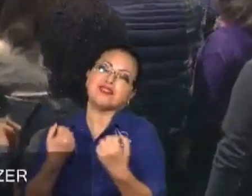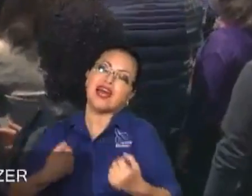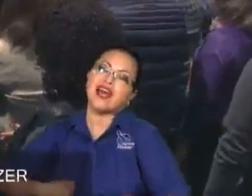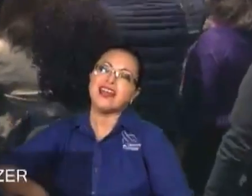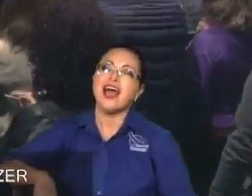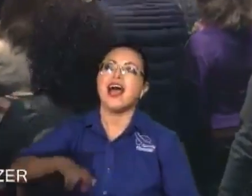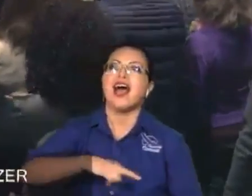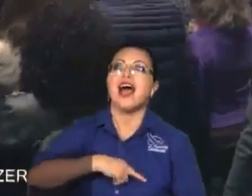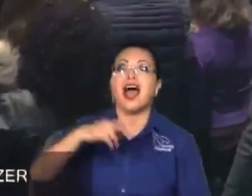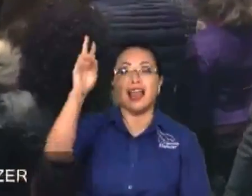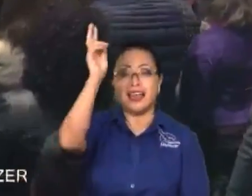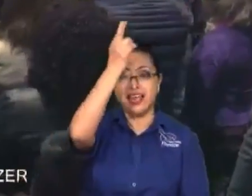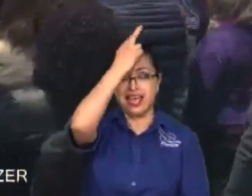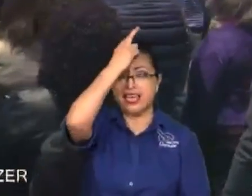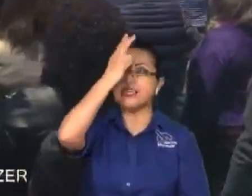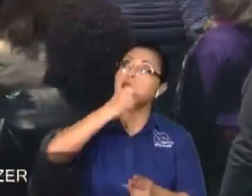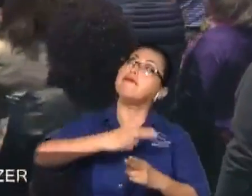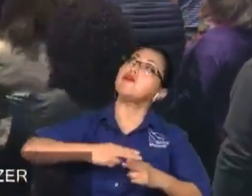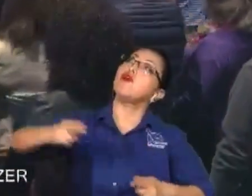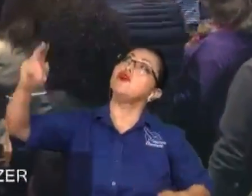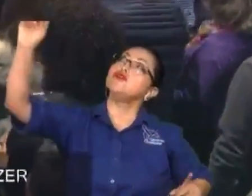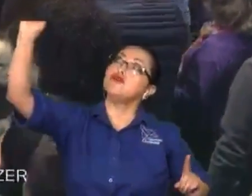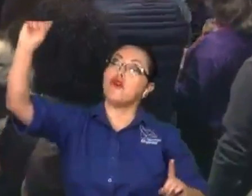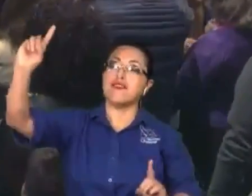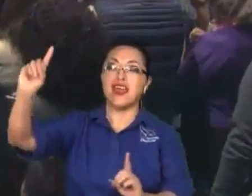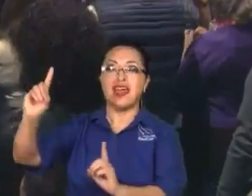Osana, osana, al rey que viene pronto.